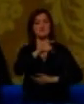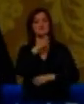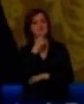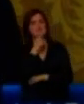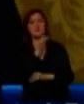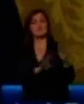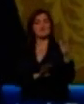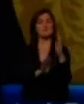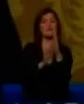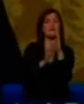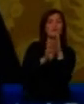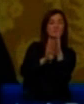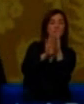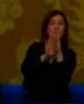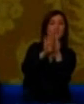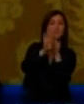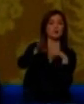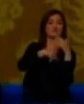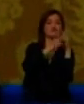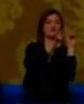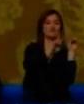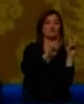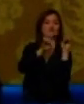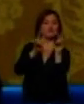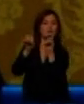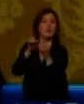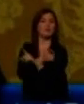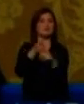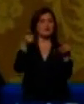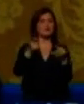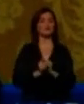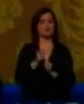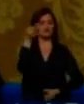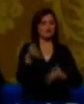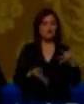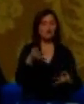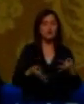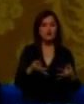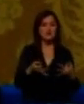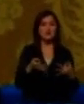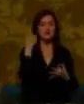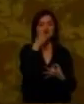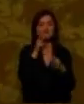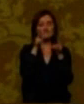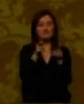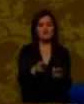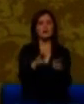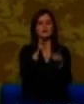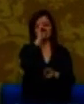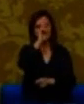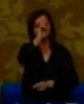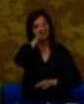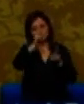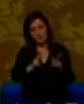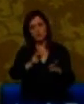advertir prácticamente en todas las líneas de la justicia, una justicia con rostro humano. Ecuador se